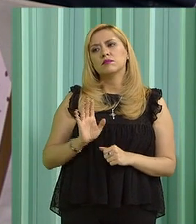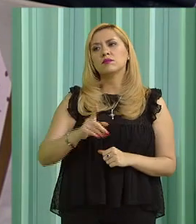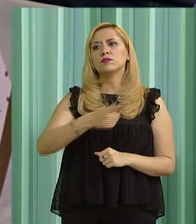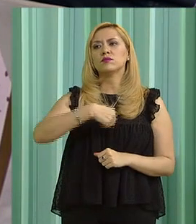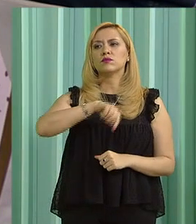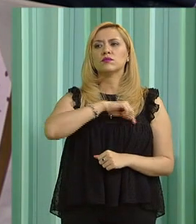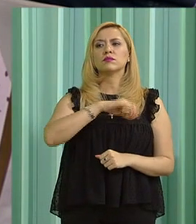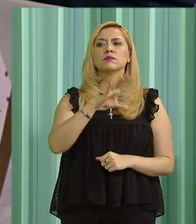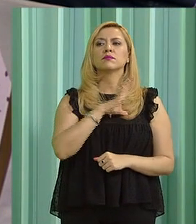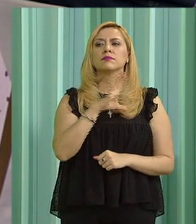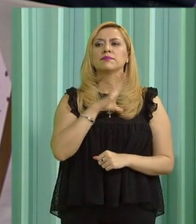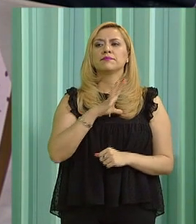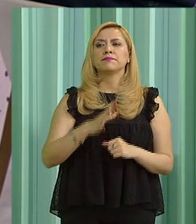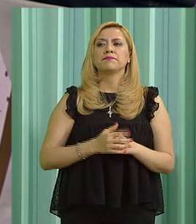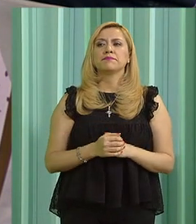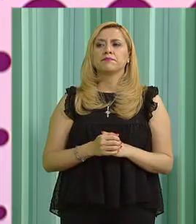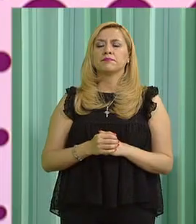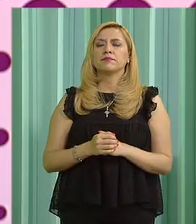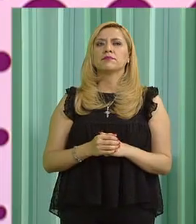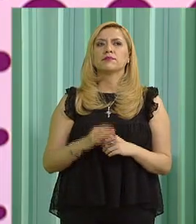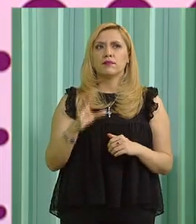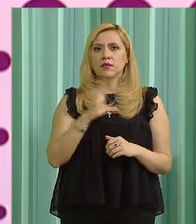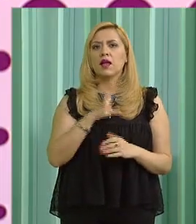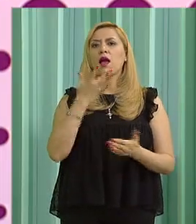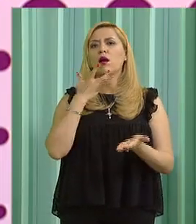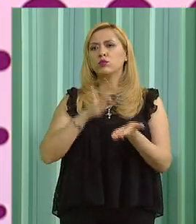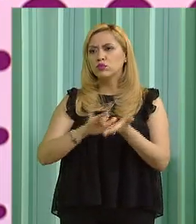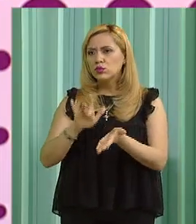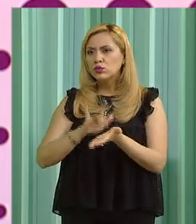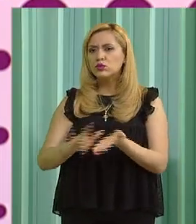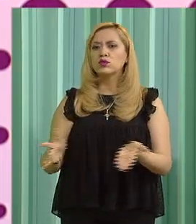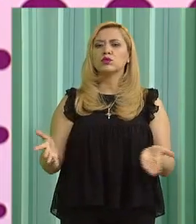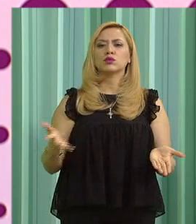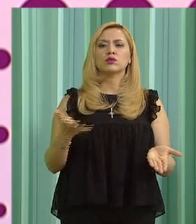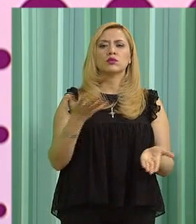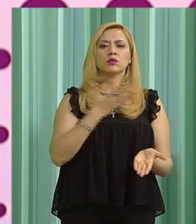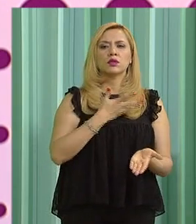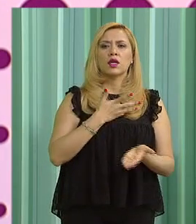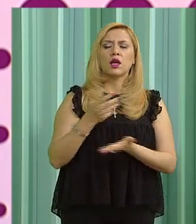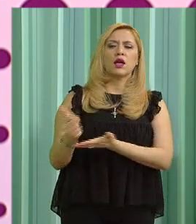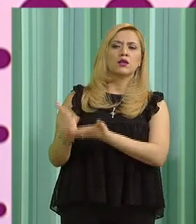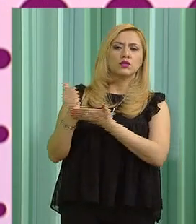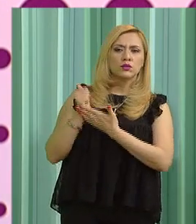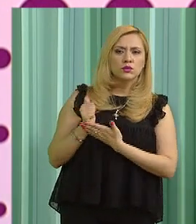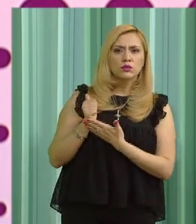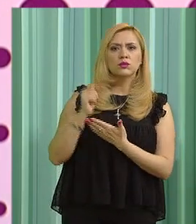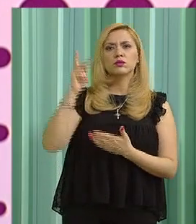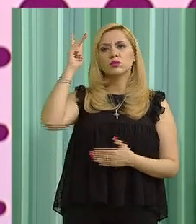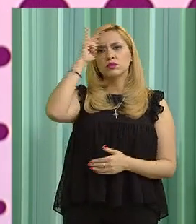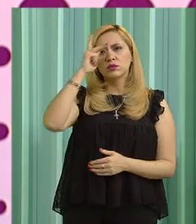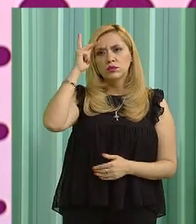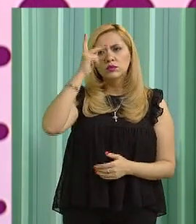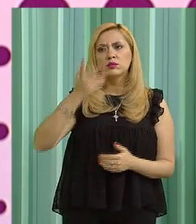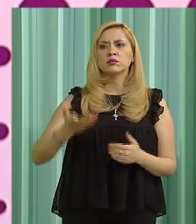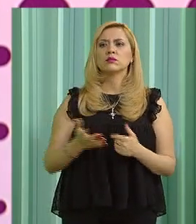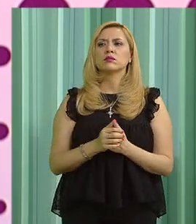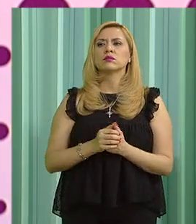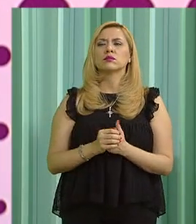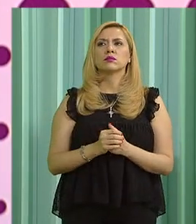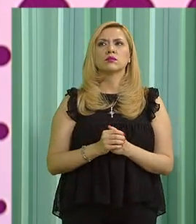tenemos como también mecanismos de apoyo, tenemos coaching psicológico, pero